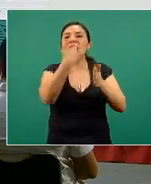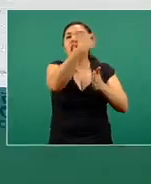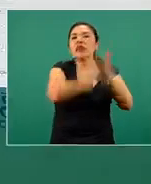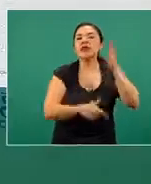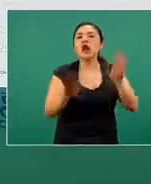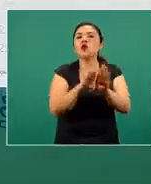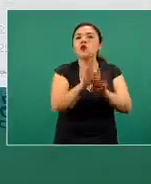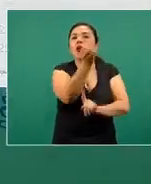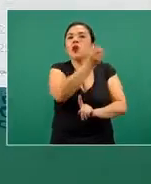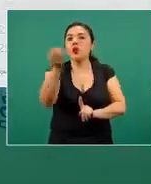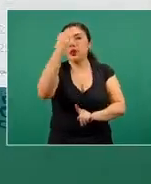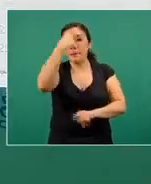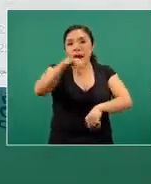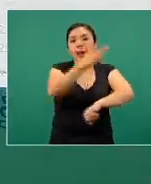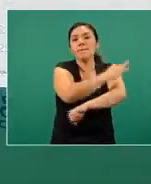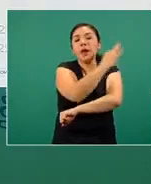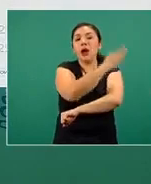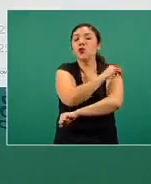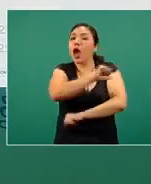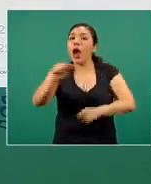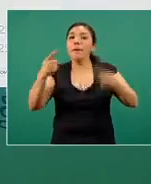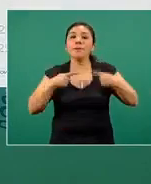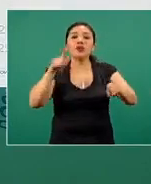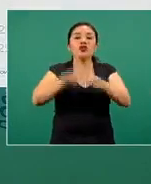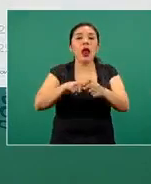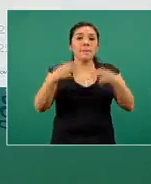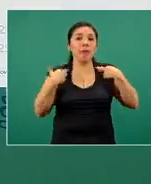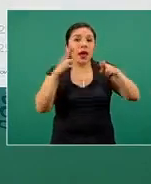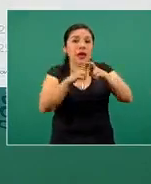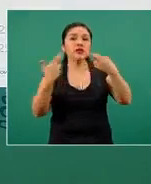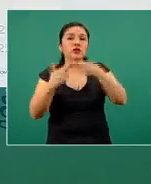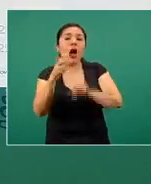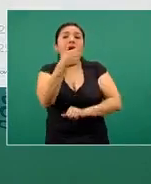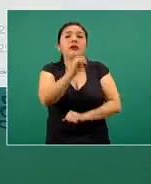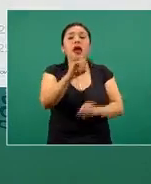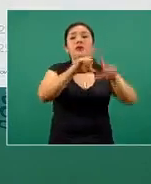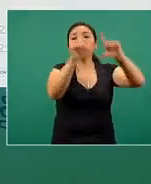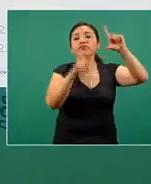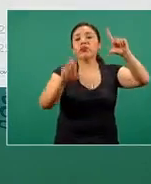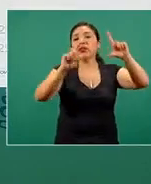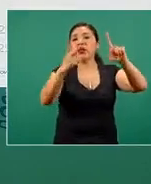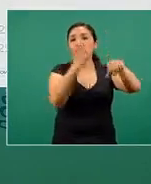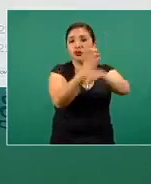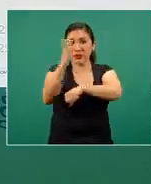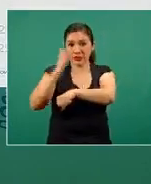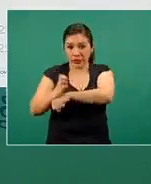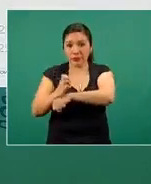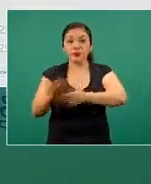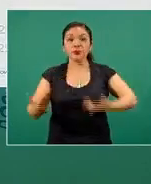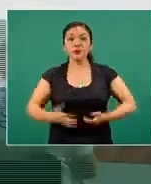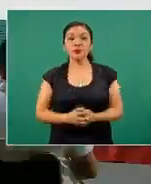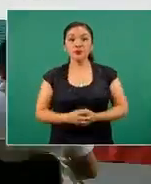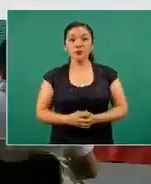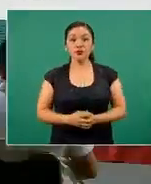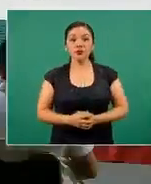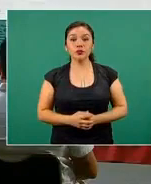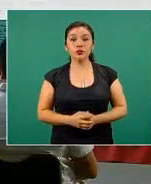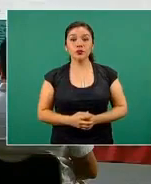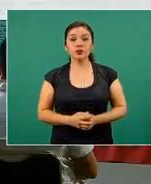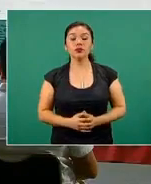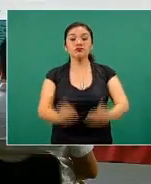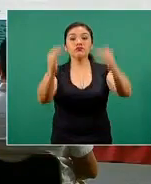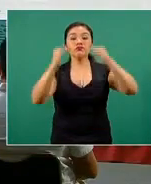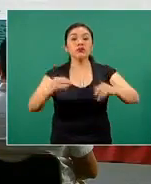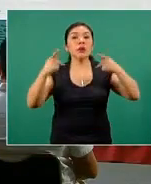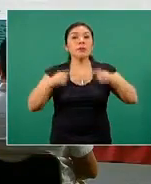se irán vacunando el personal educativo en las 32 entidades federativas. Por parte de